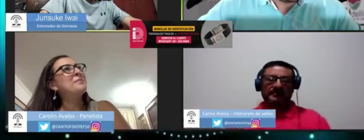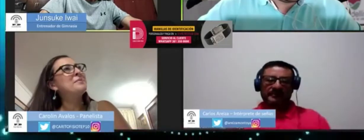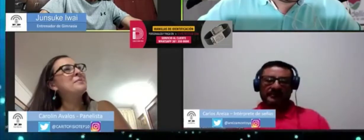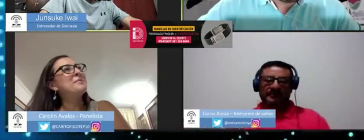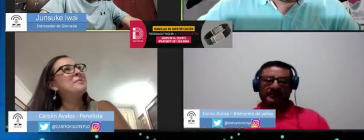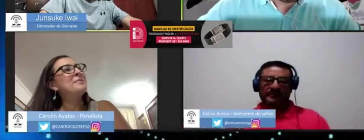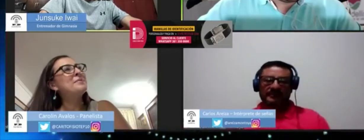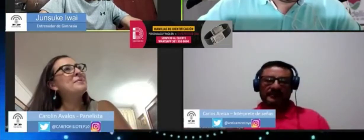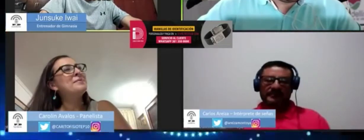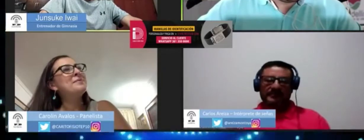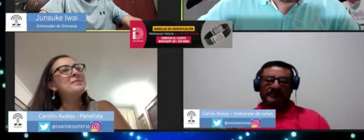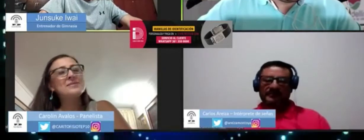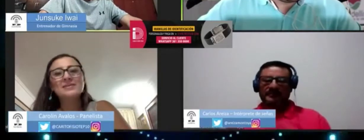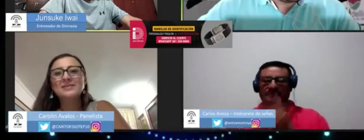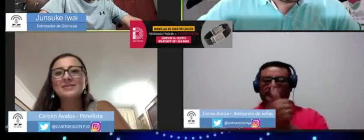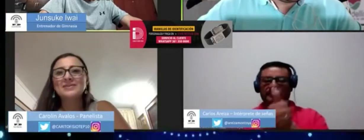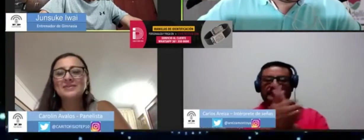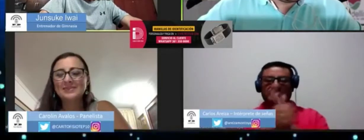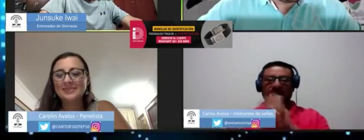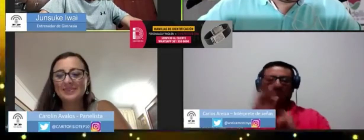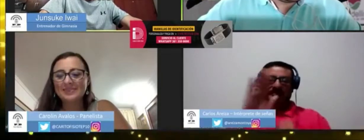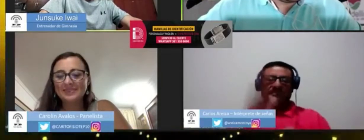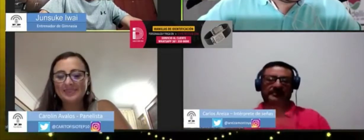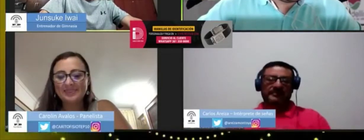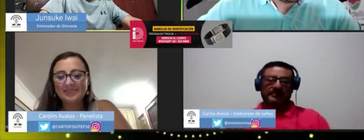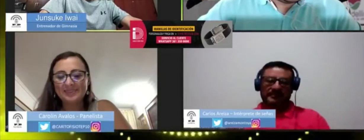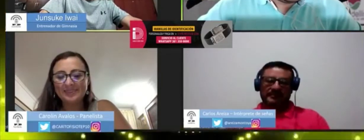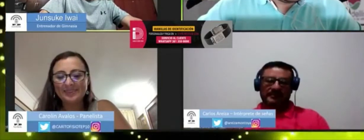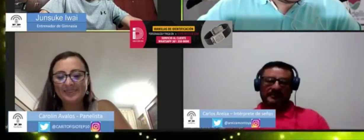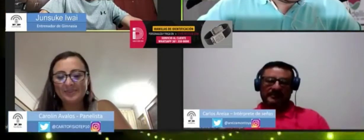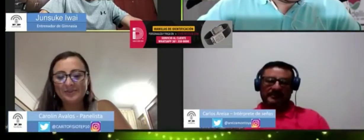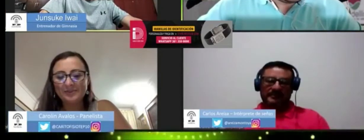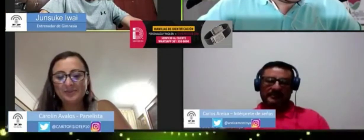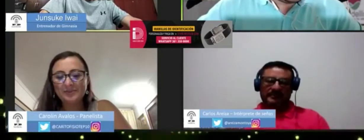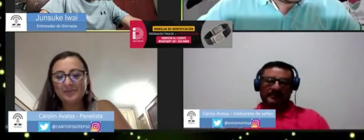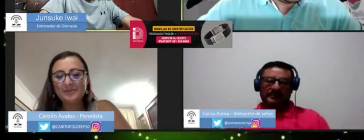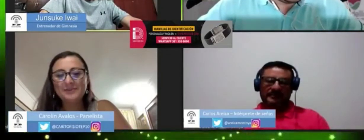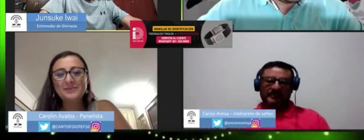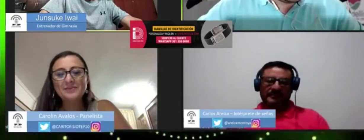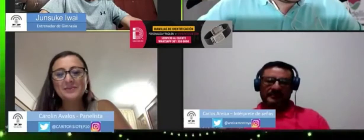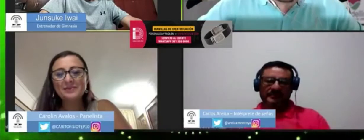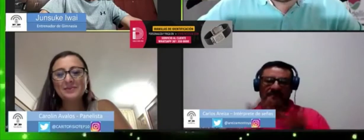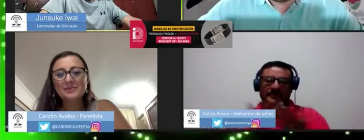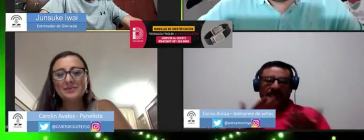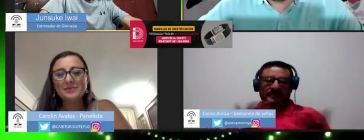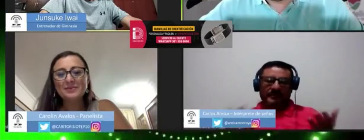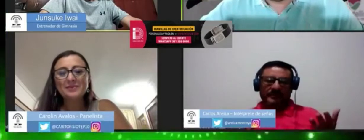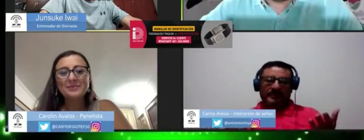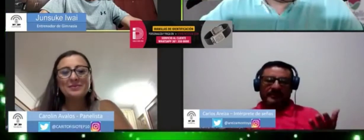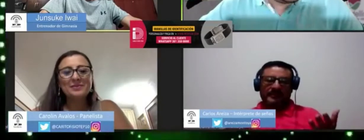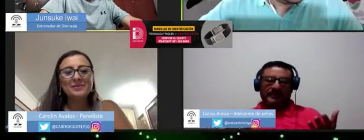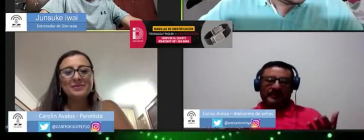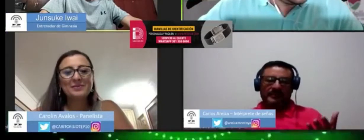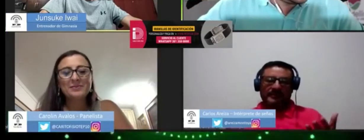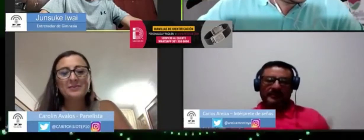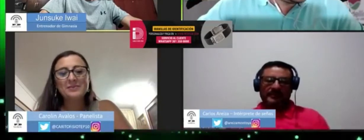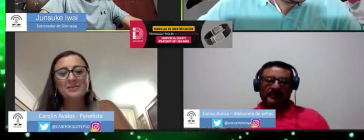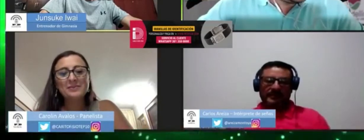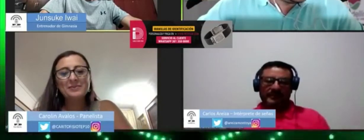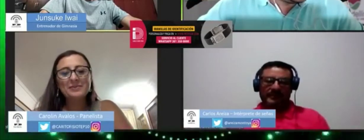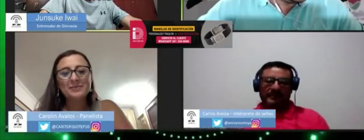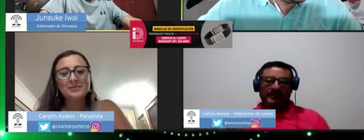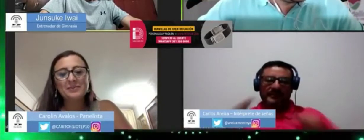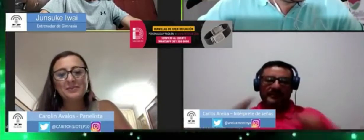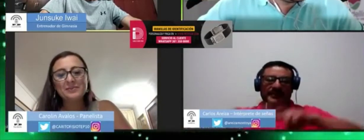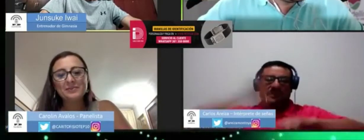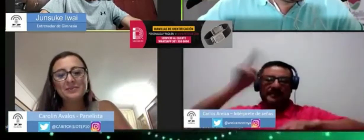más talento para hacer gimnasia. Es una cosa que normalmente no